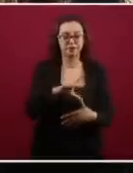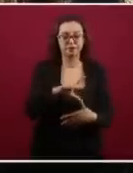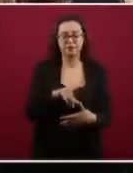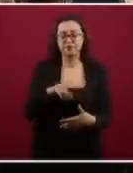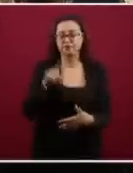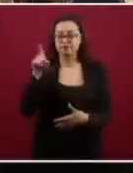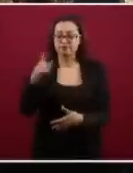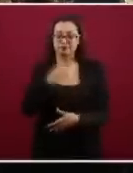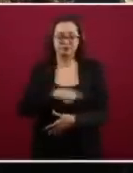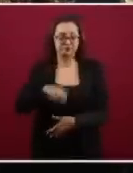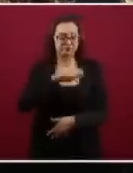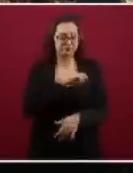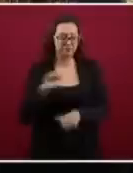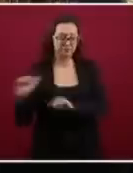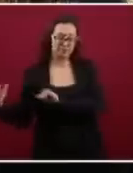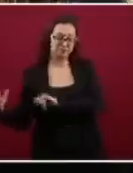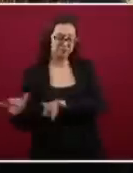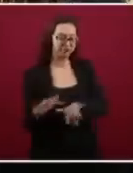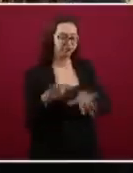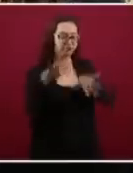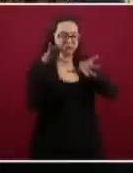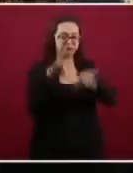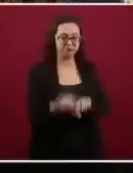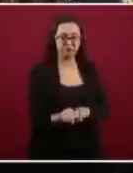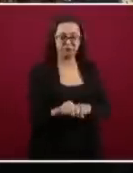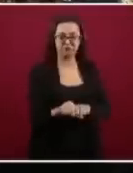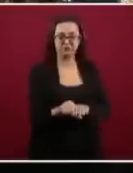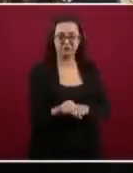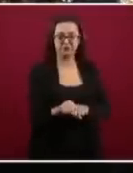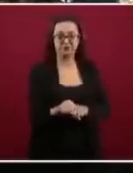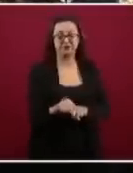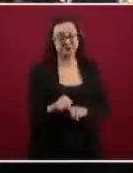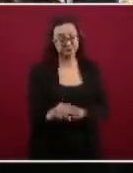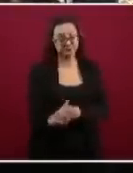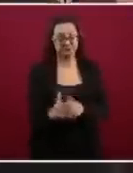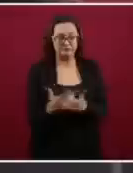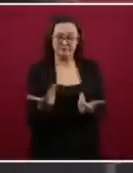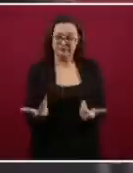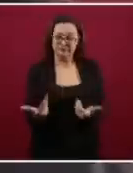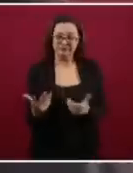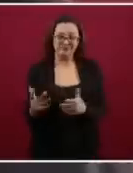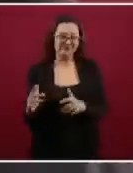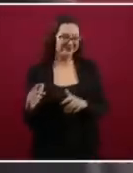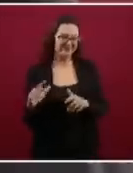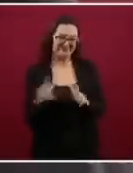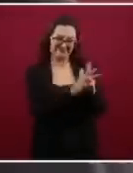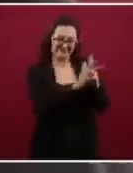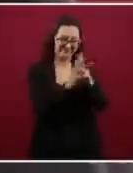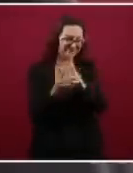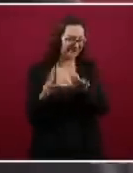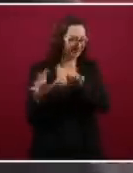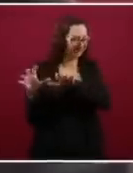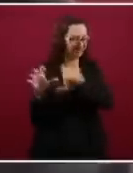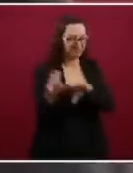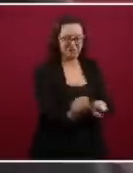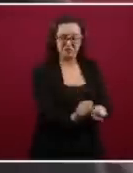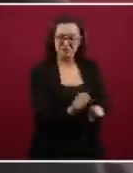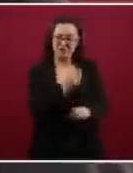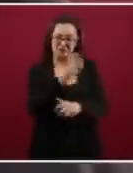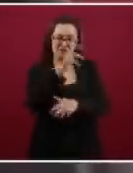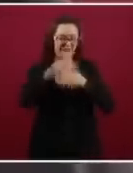conquista, y pedir perdón por todas las invasiones y